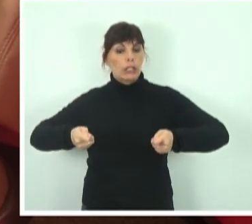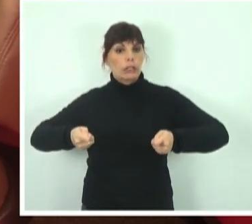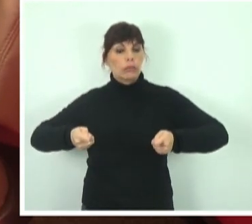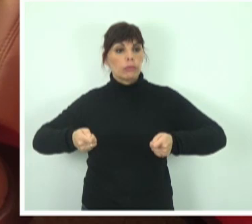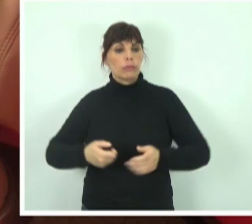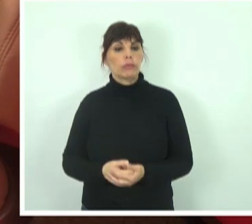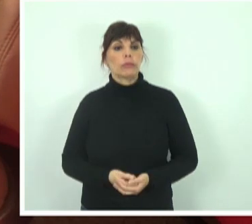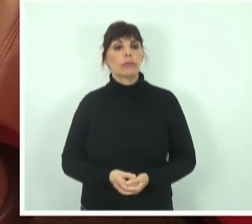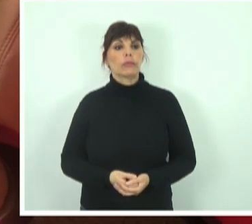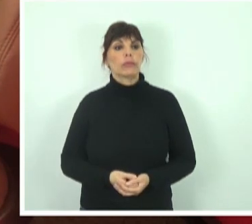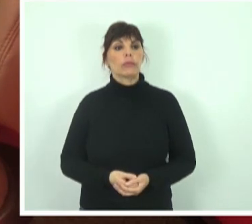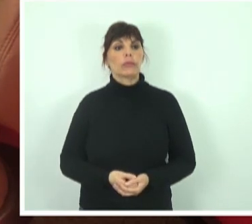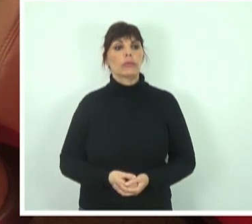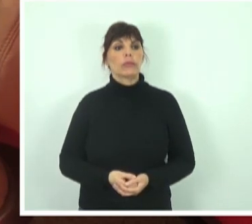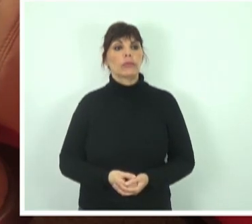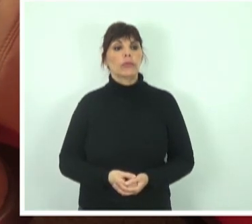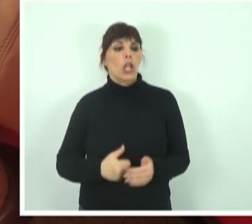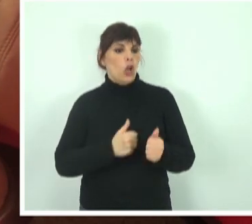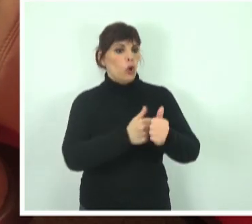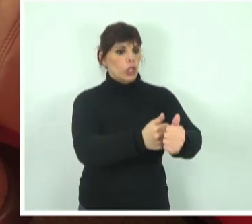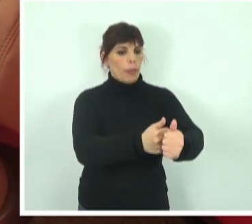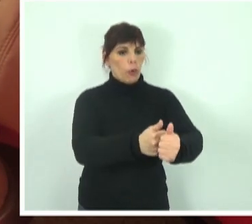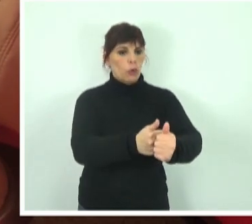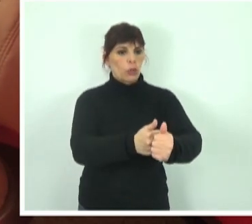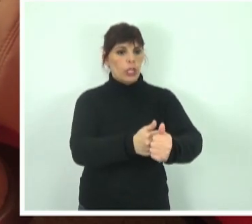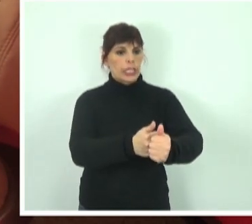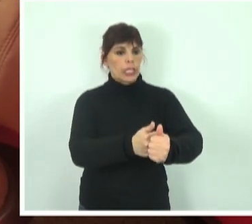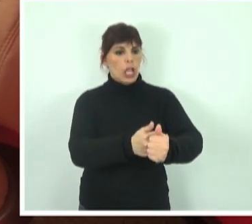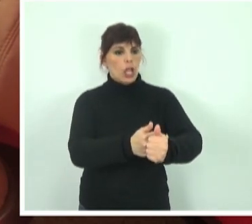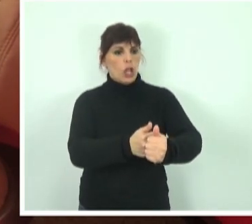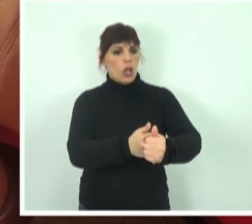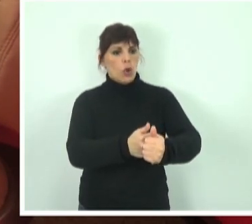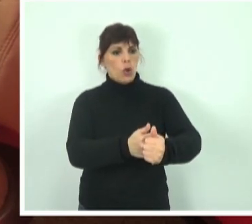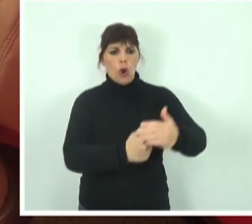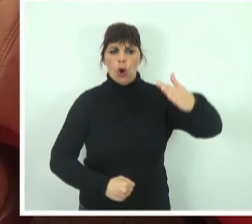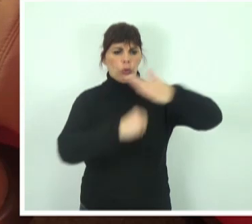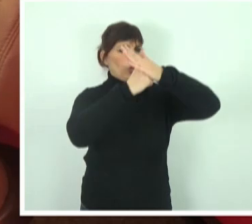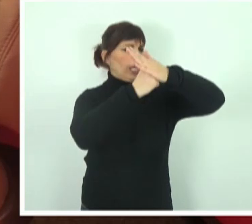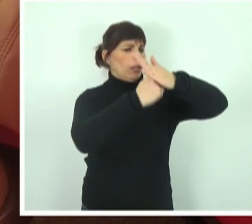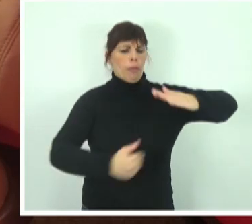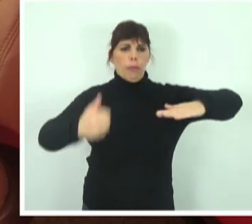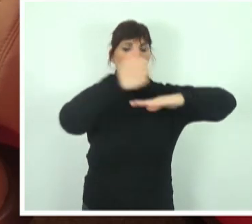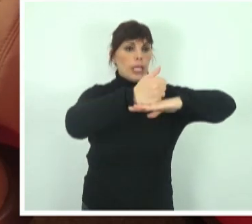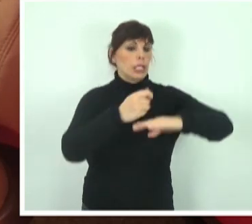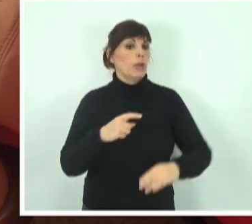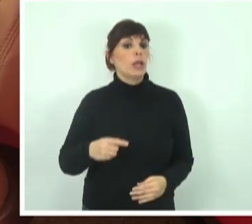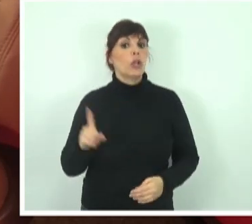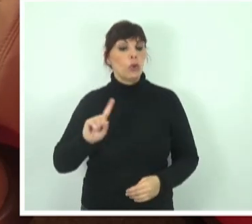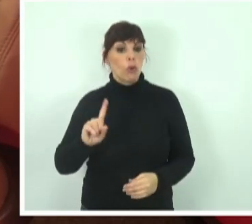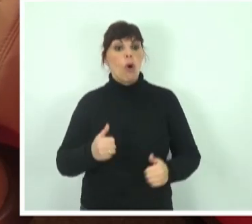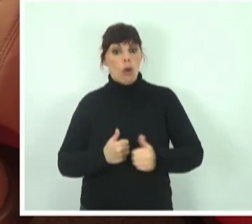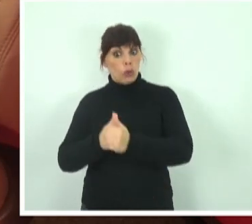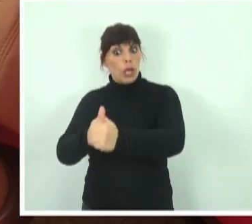No es que los apóstoles están sobre todo. Apostoleo es enviado. Es enviado con un